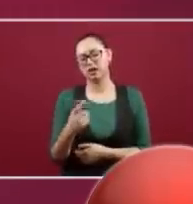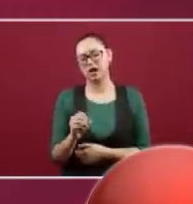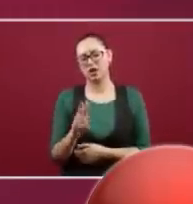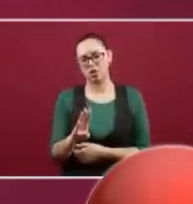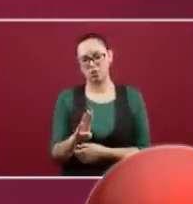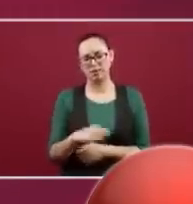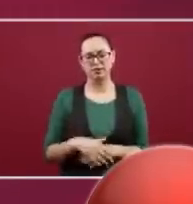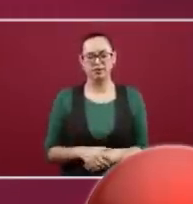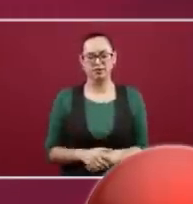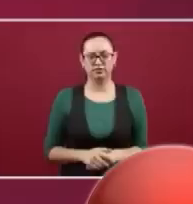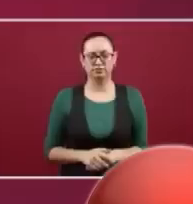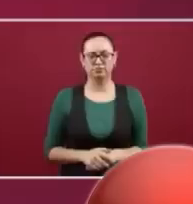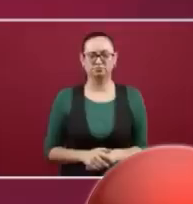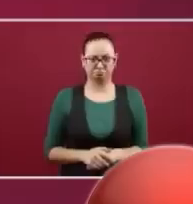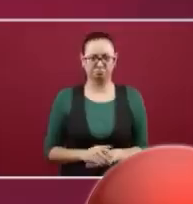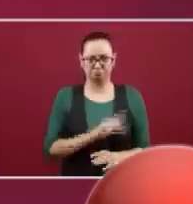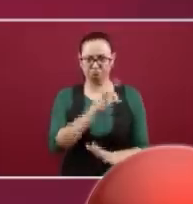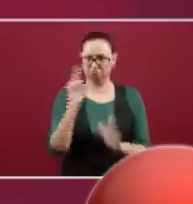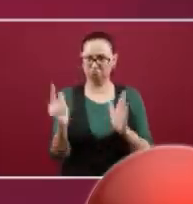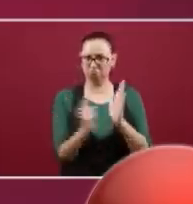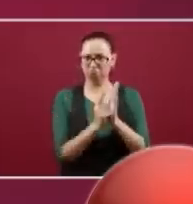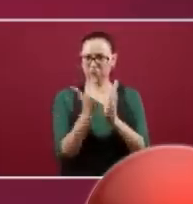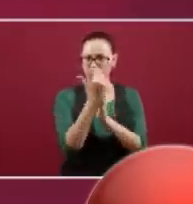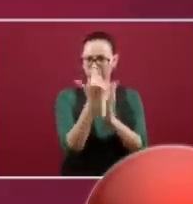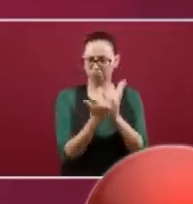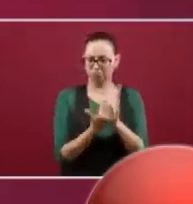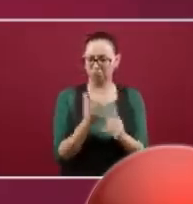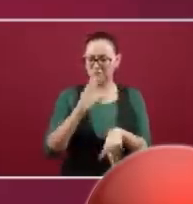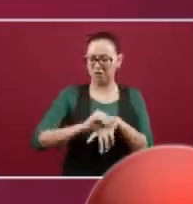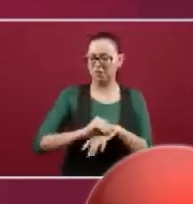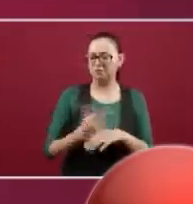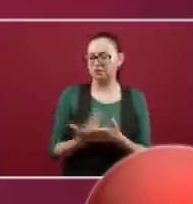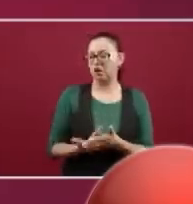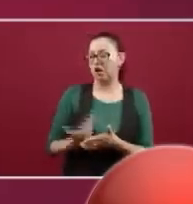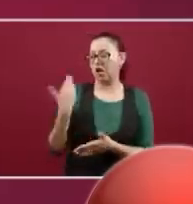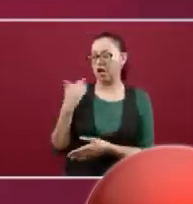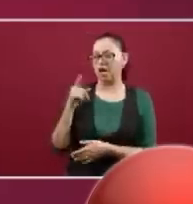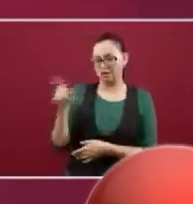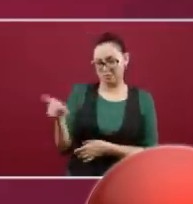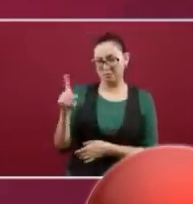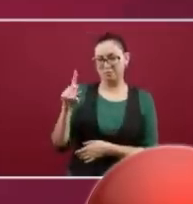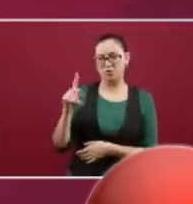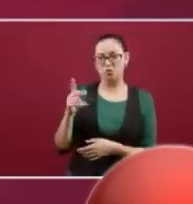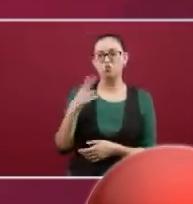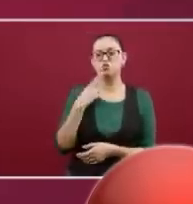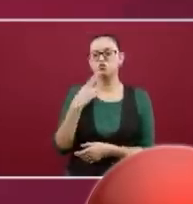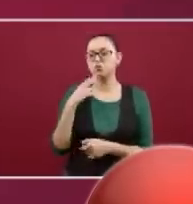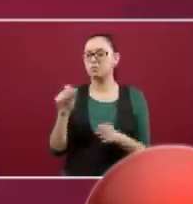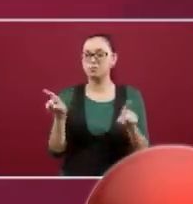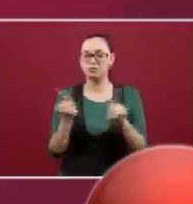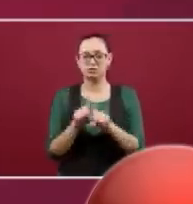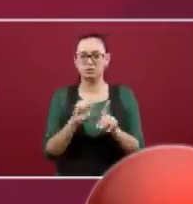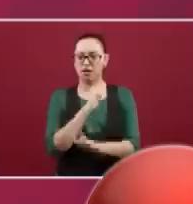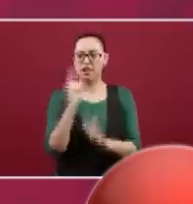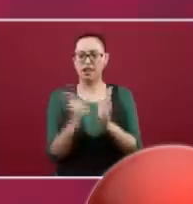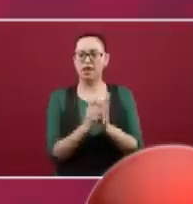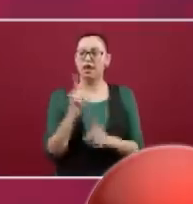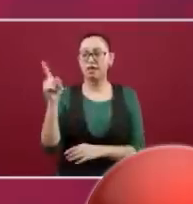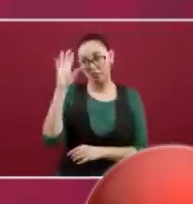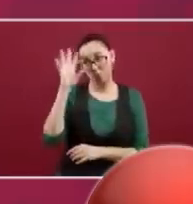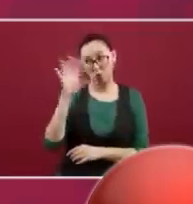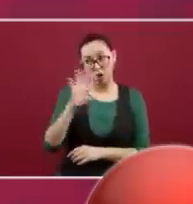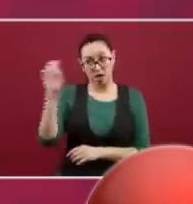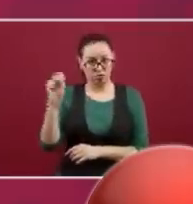hay un marco legal que fue el que se utilizó ahora, en efecto, para la consulta en